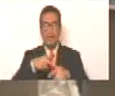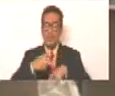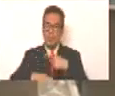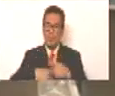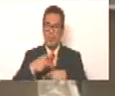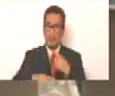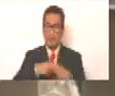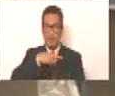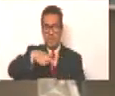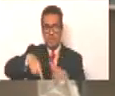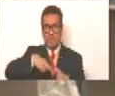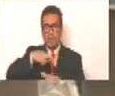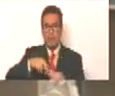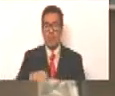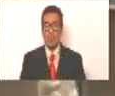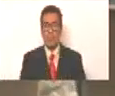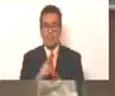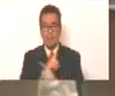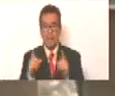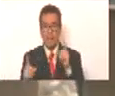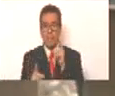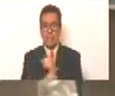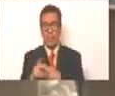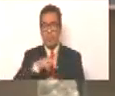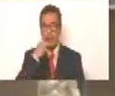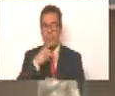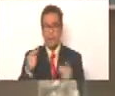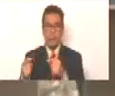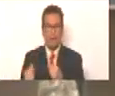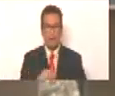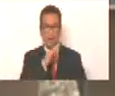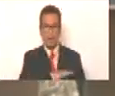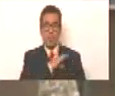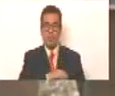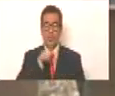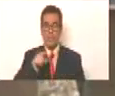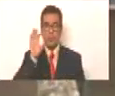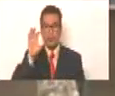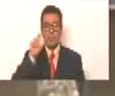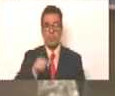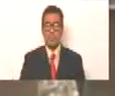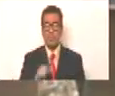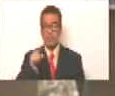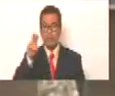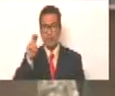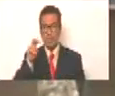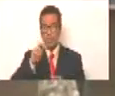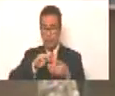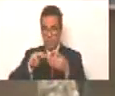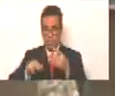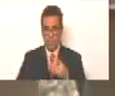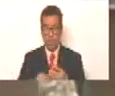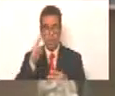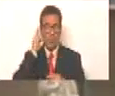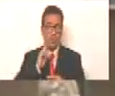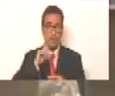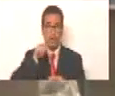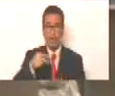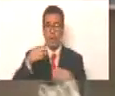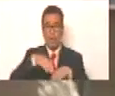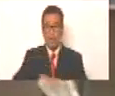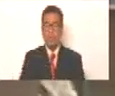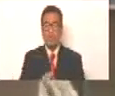revolucionario de transformación política, económica, social en el país, con un nuevo modelo bolivariano inclusivo, protagónico